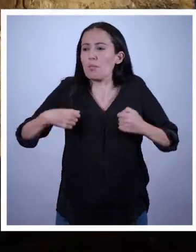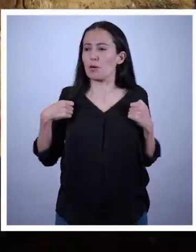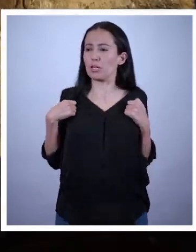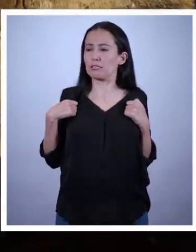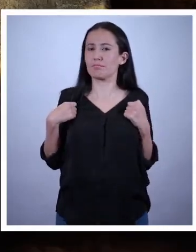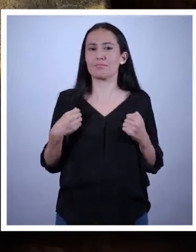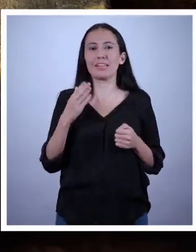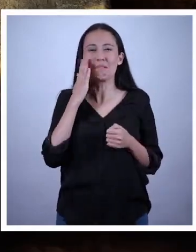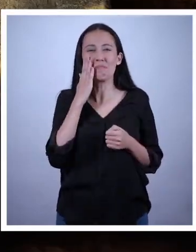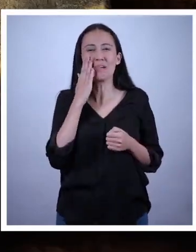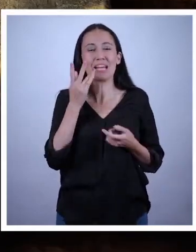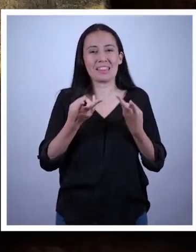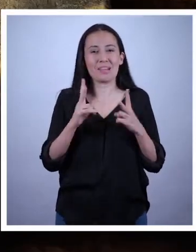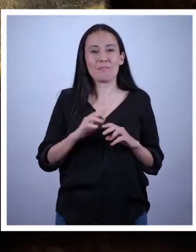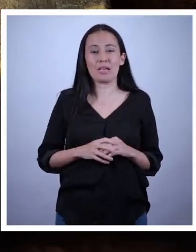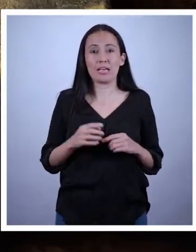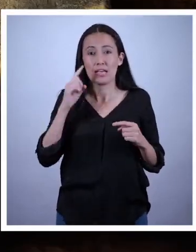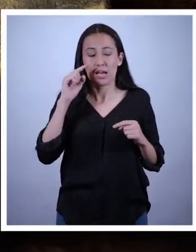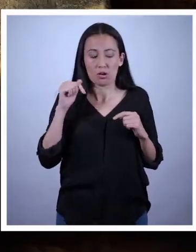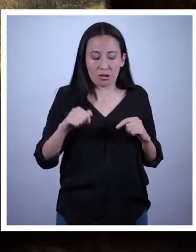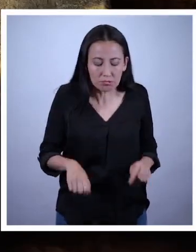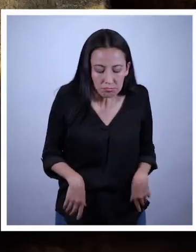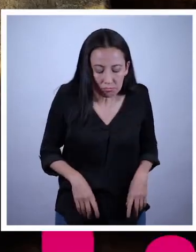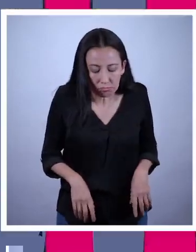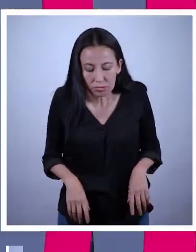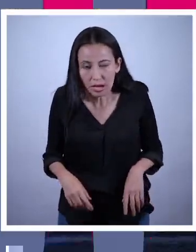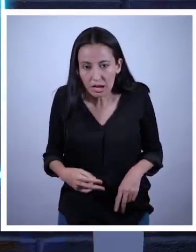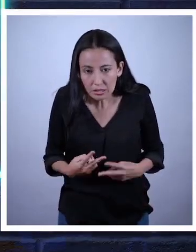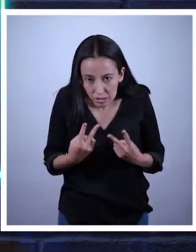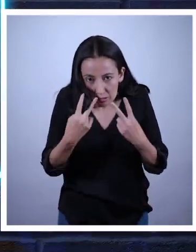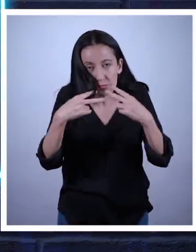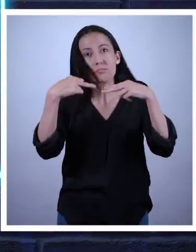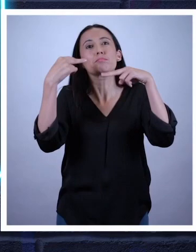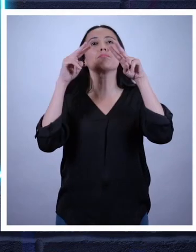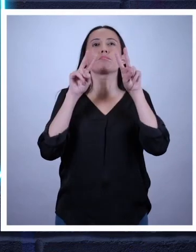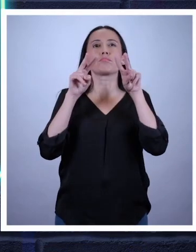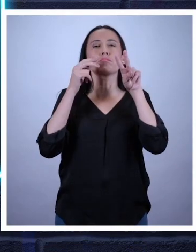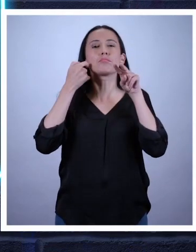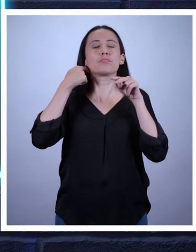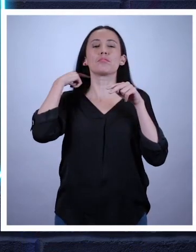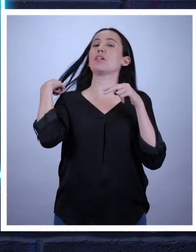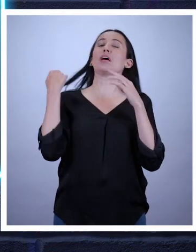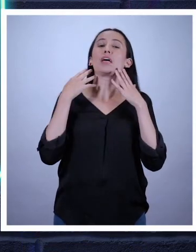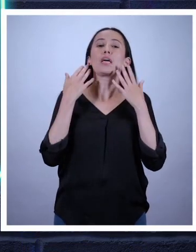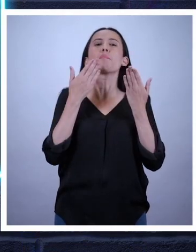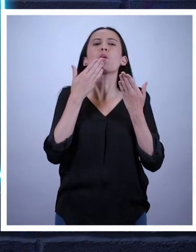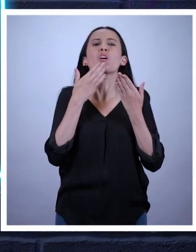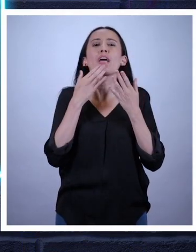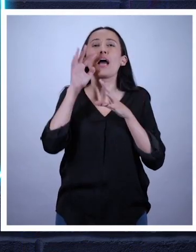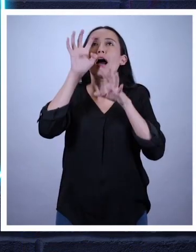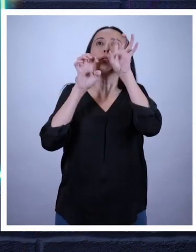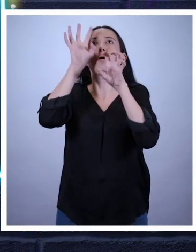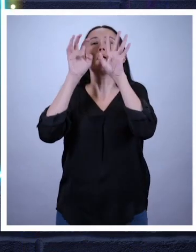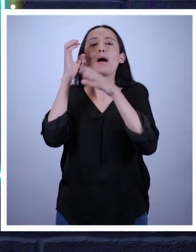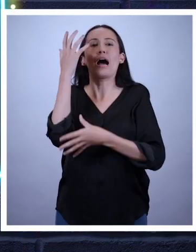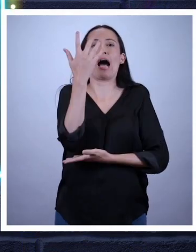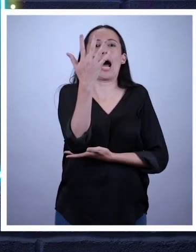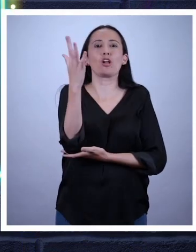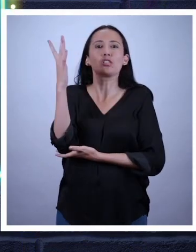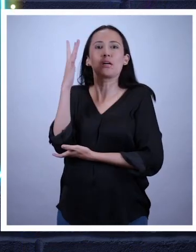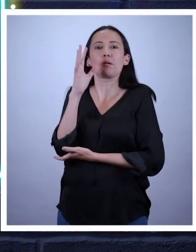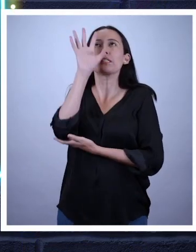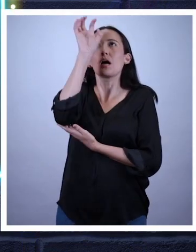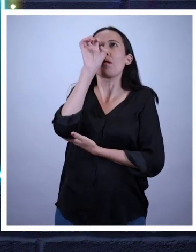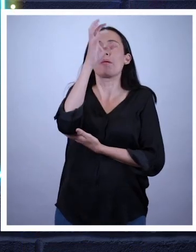mesa. Dejaron de centrar su atención al piso y empezaron a mirar hacia arriba, para subirse a los árboles y